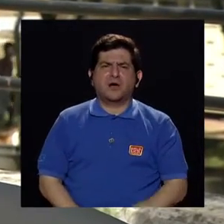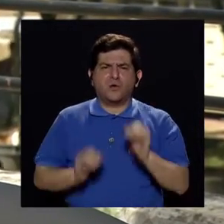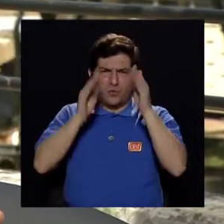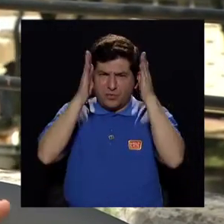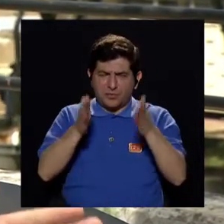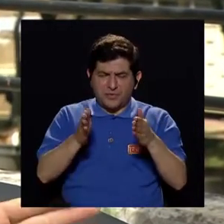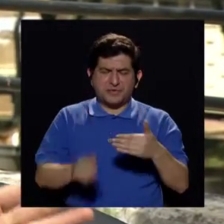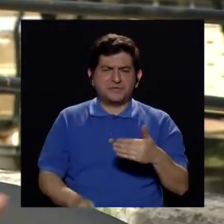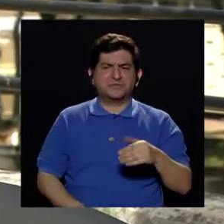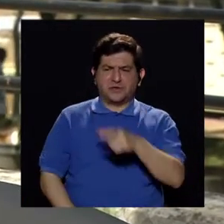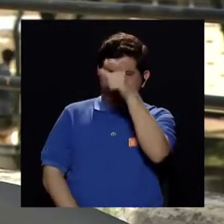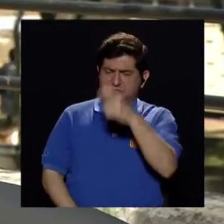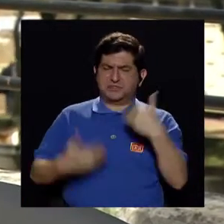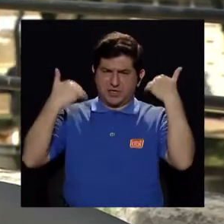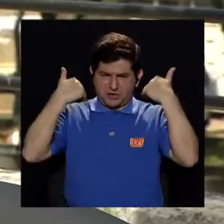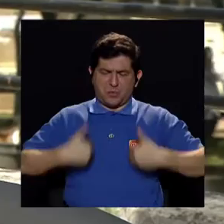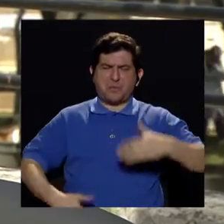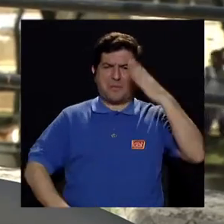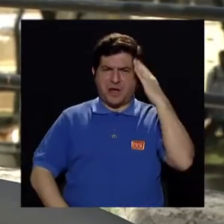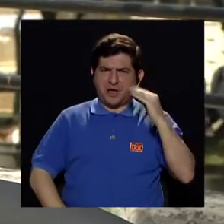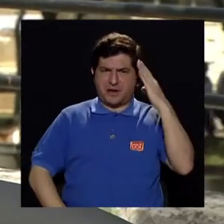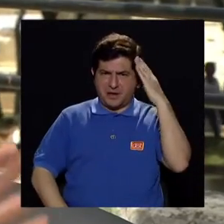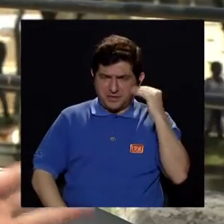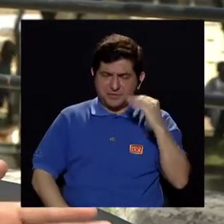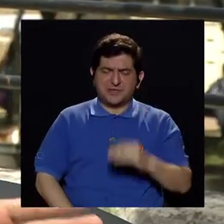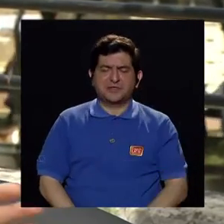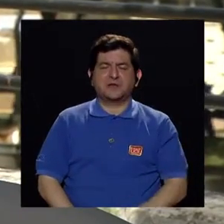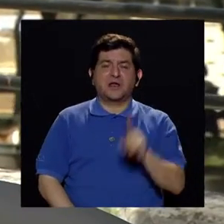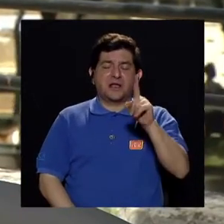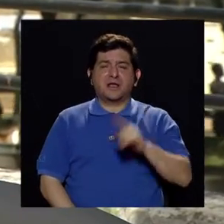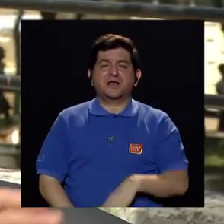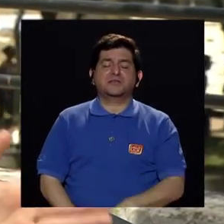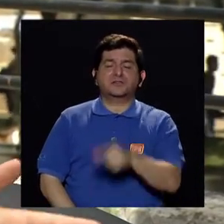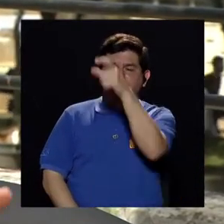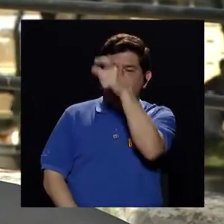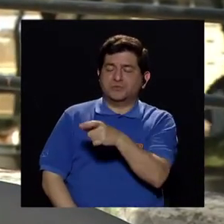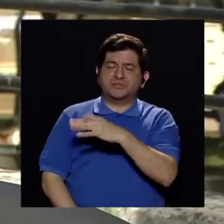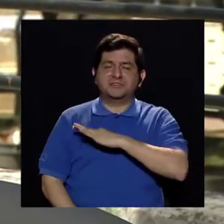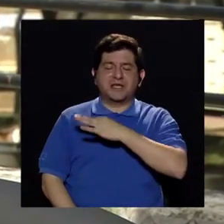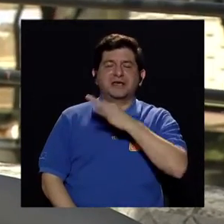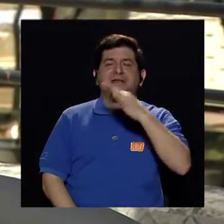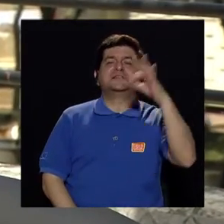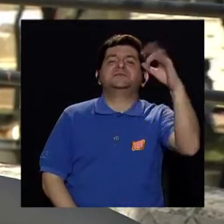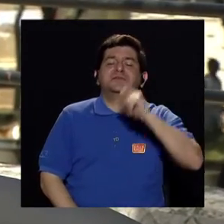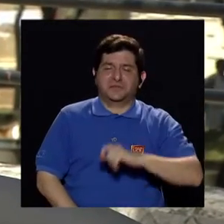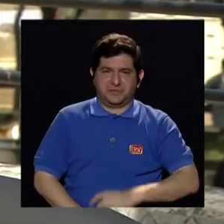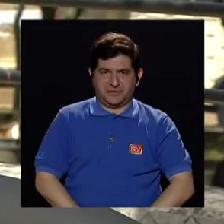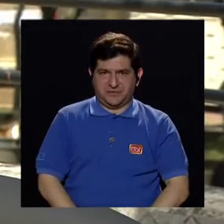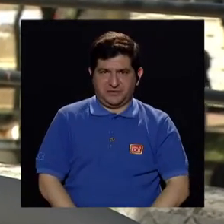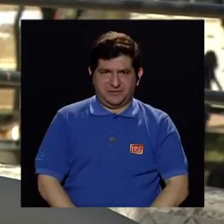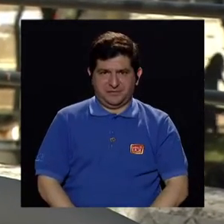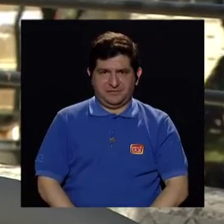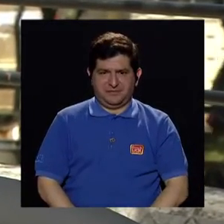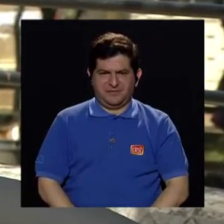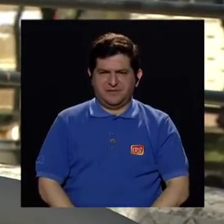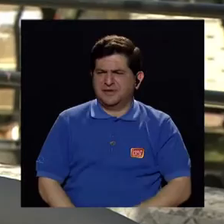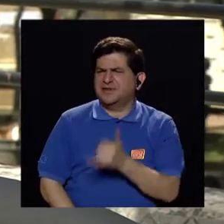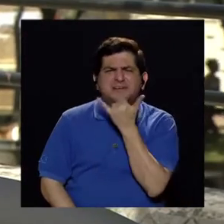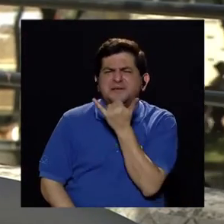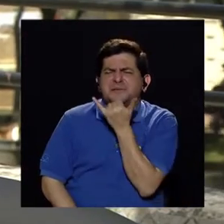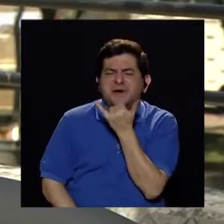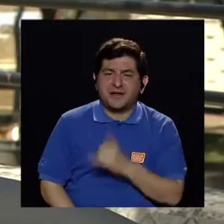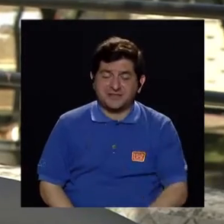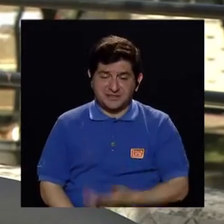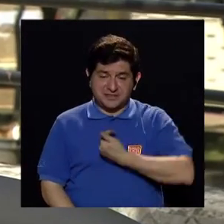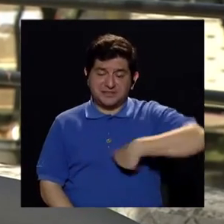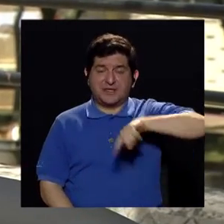somos seres humanos viviendo una experiencia, somos seres espirituales viviendo una experiencia humana. Entonces, ¿qué es lo que pasa?